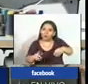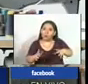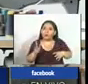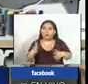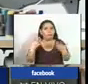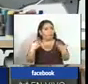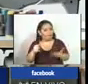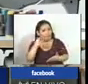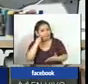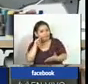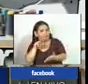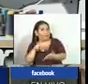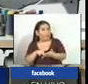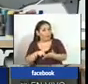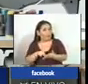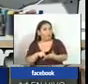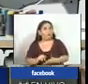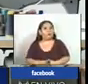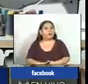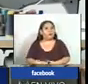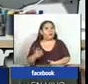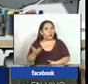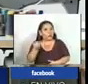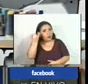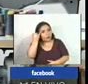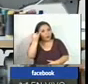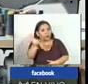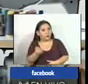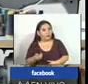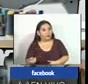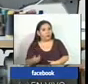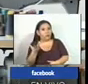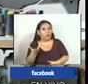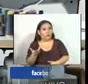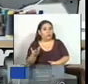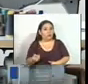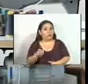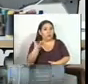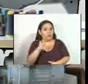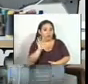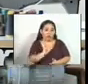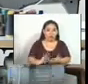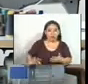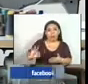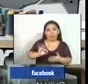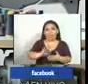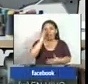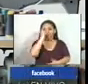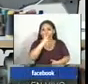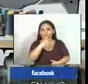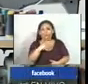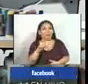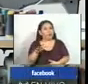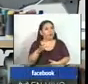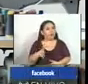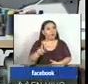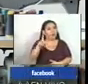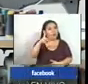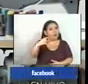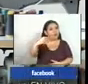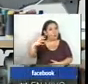ese mito y ahora lo que hemos innovado es en calidad y belleza. Tenemos más de 100